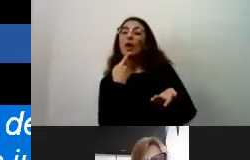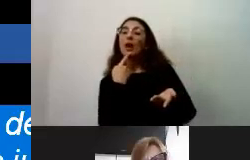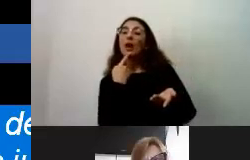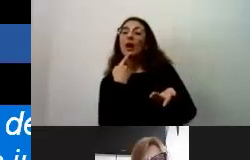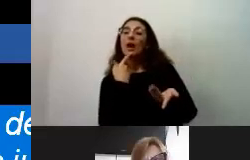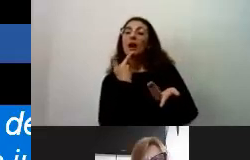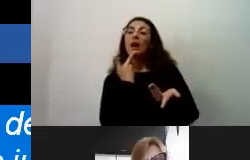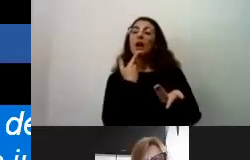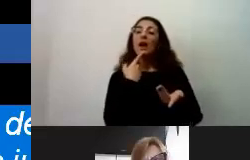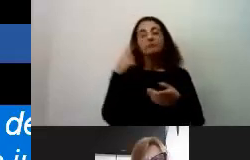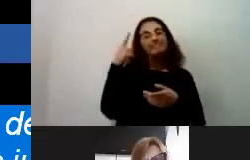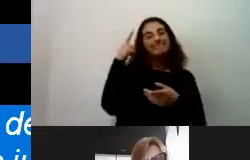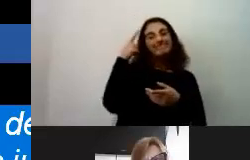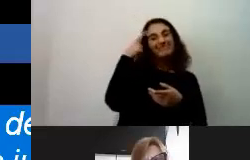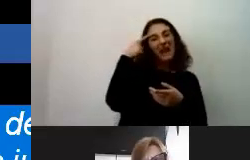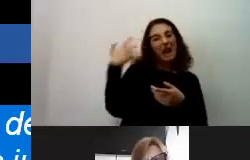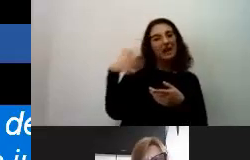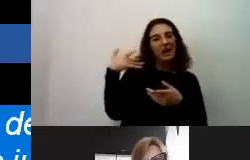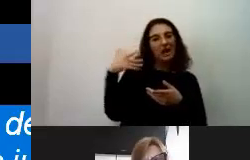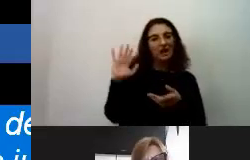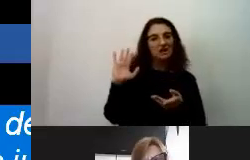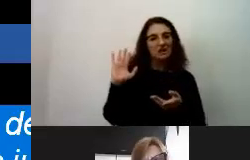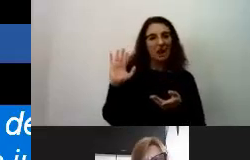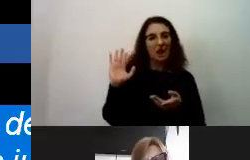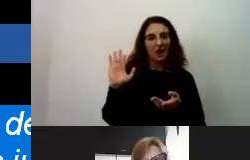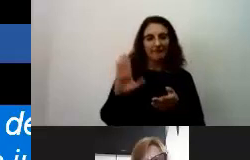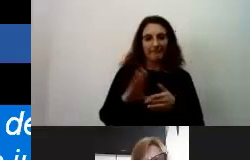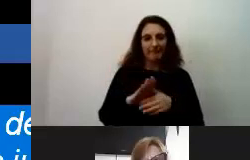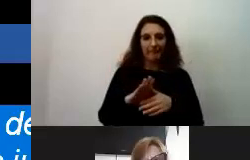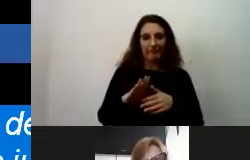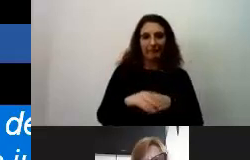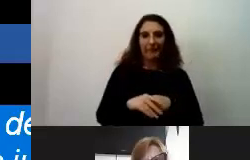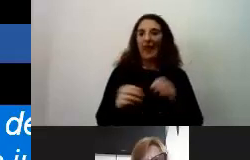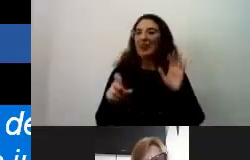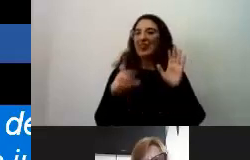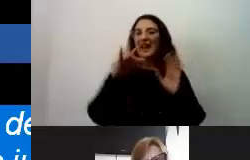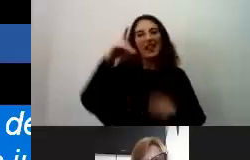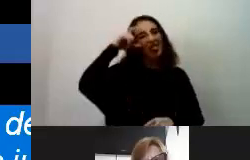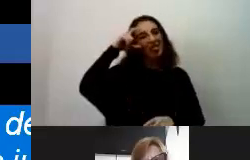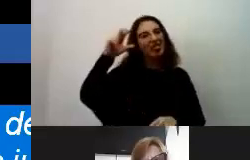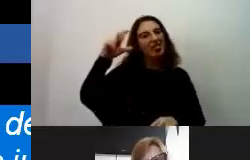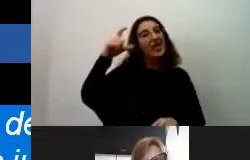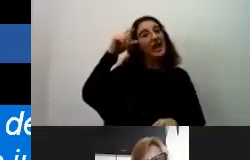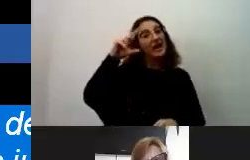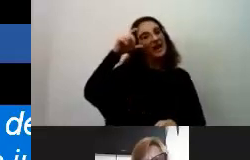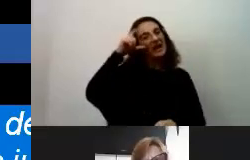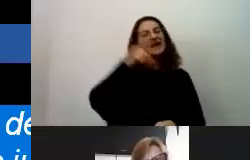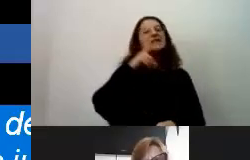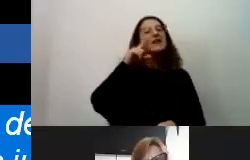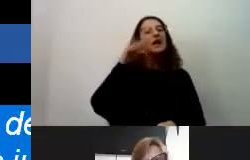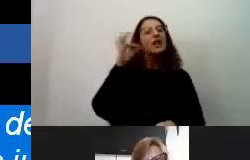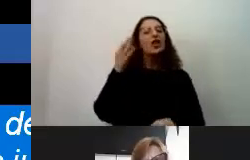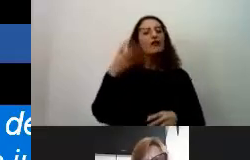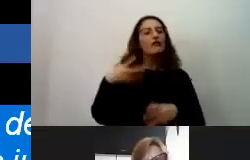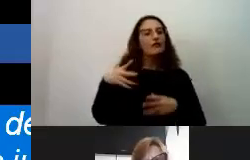leyes 22.431 y 25.635, y el del decreto 118. Y la decisión